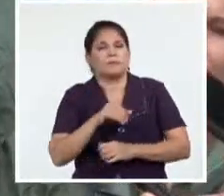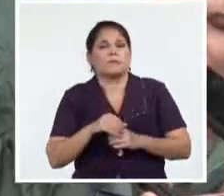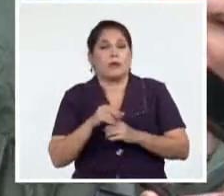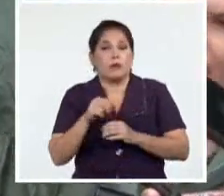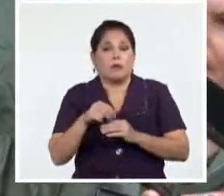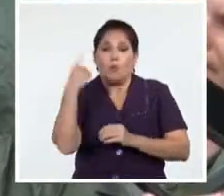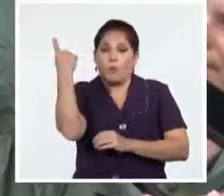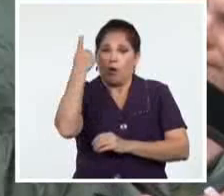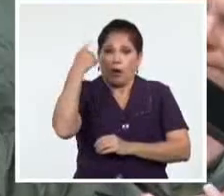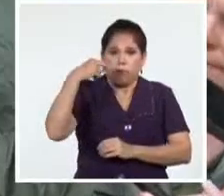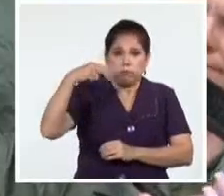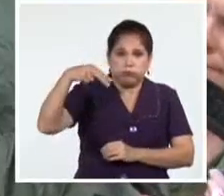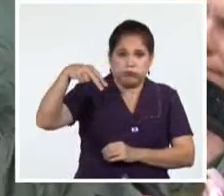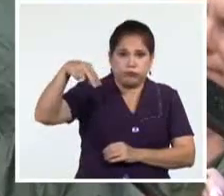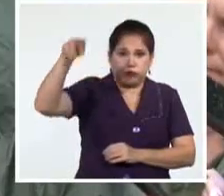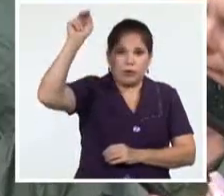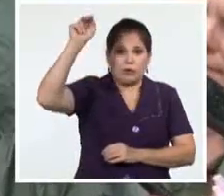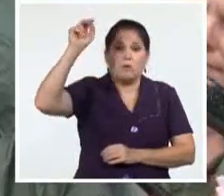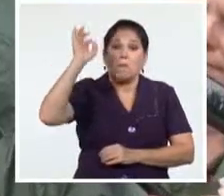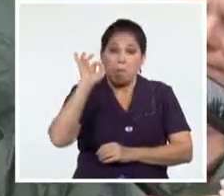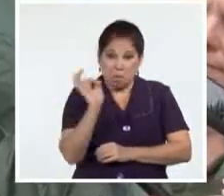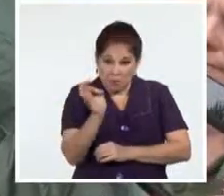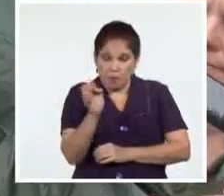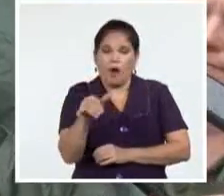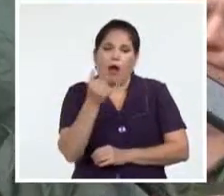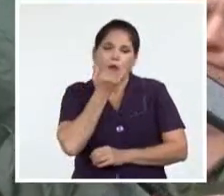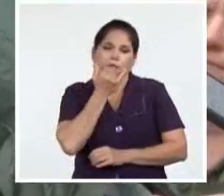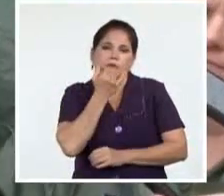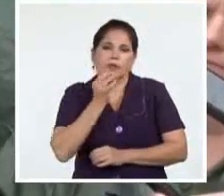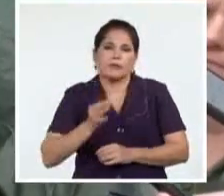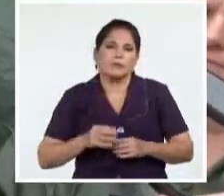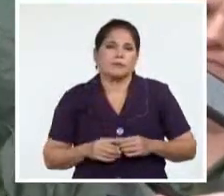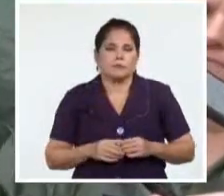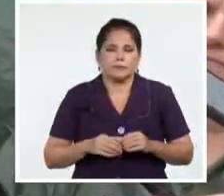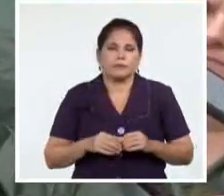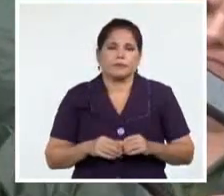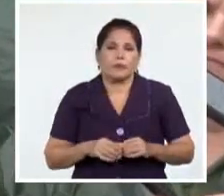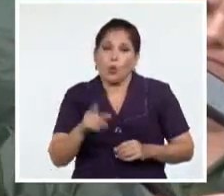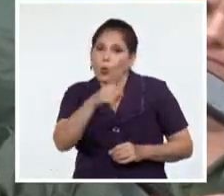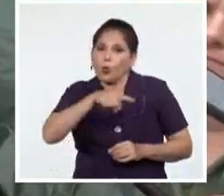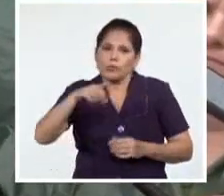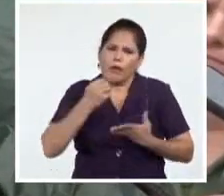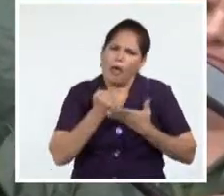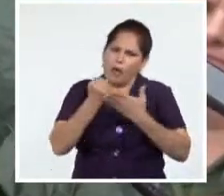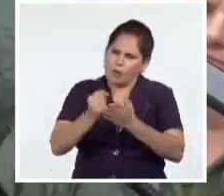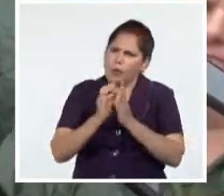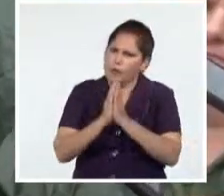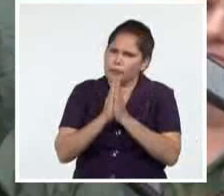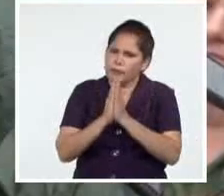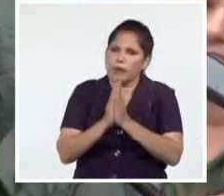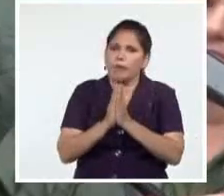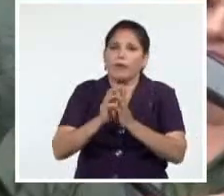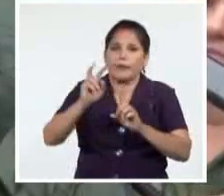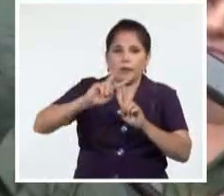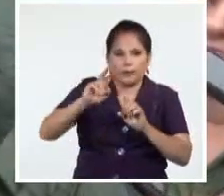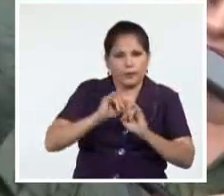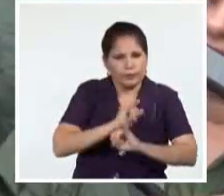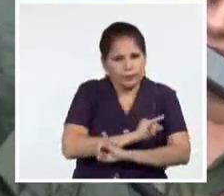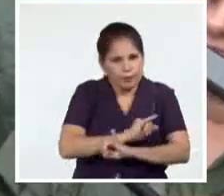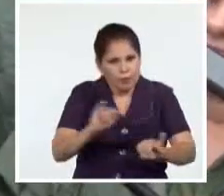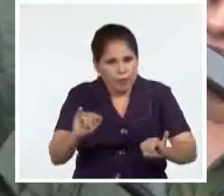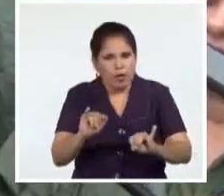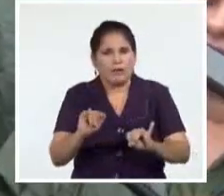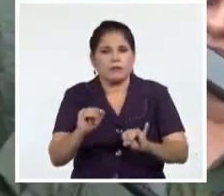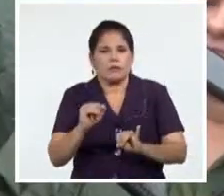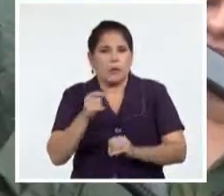el huracán en donde debe haber daños considerable ustedes apoyen mucho ahí informando y tomando